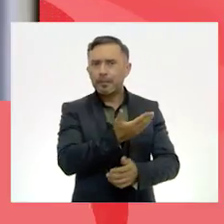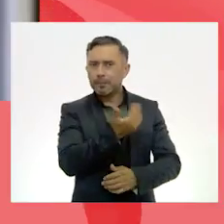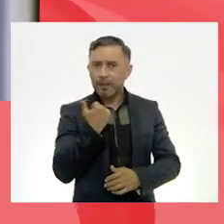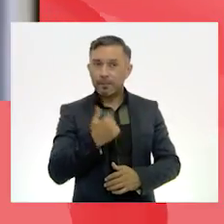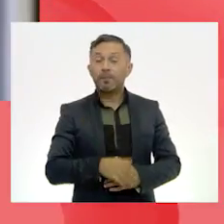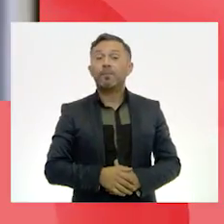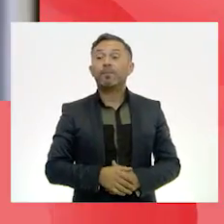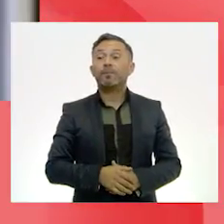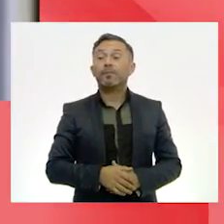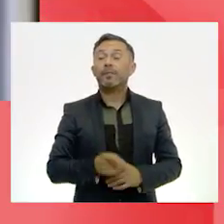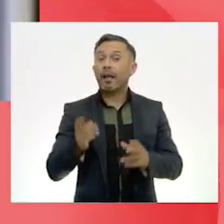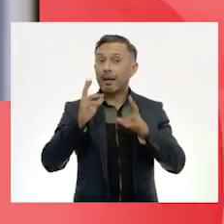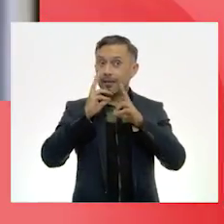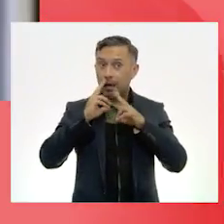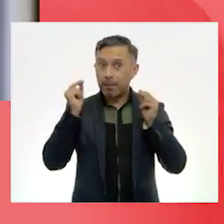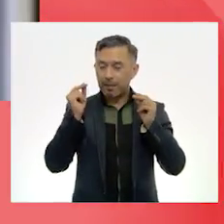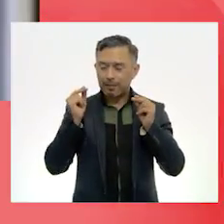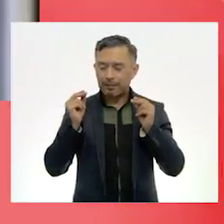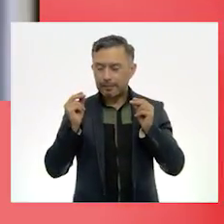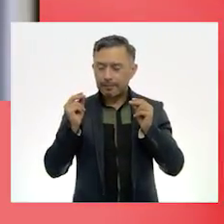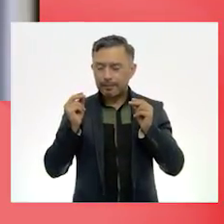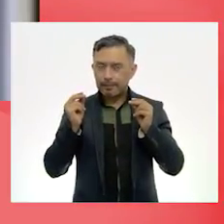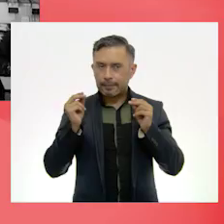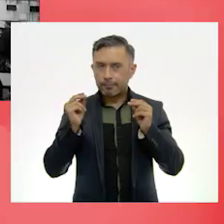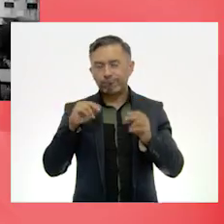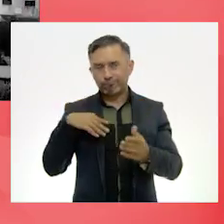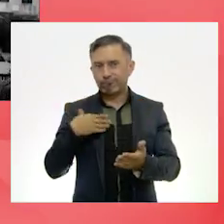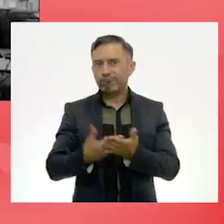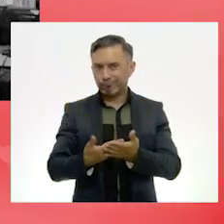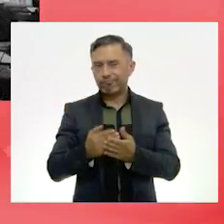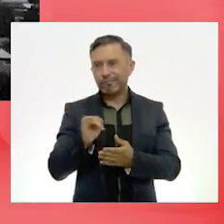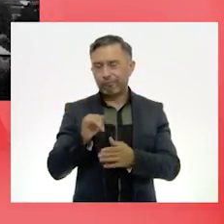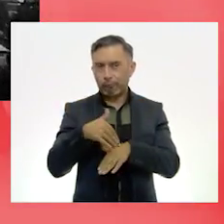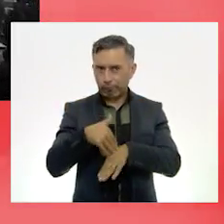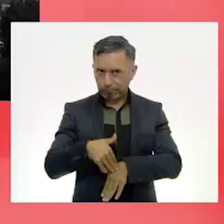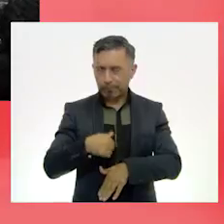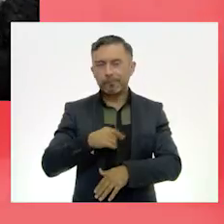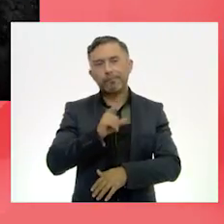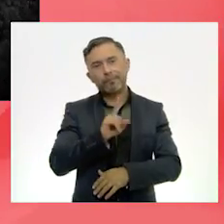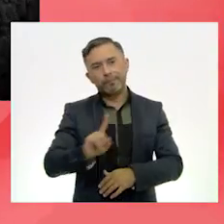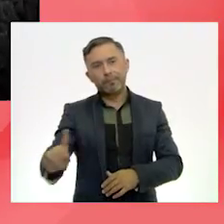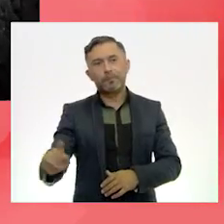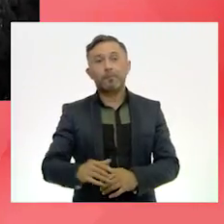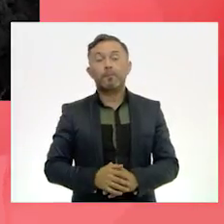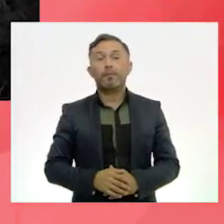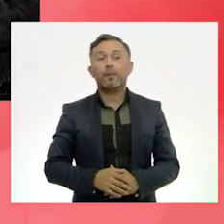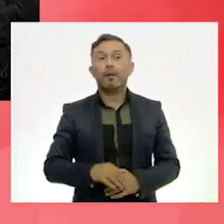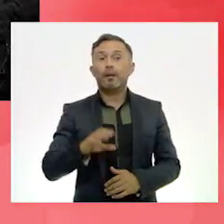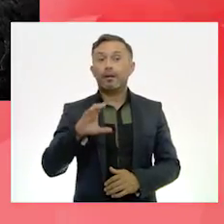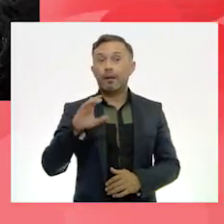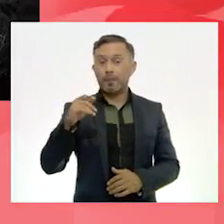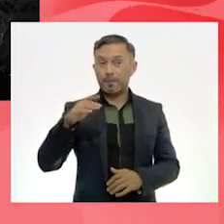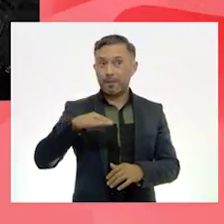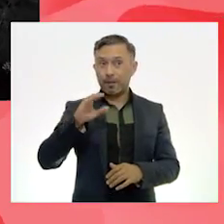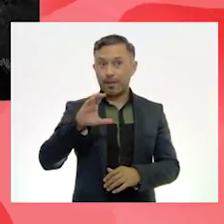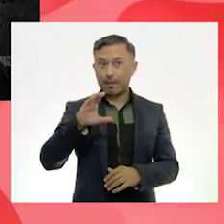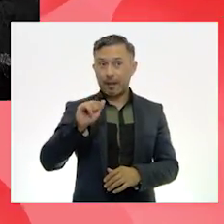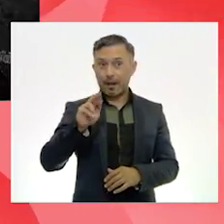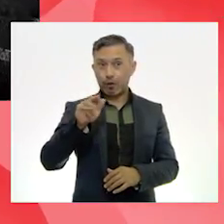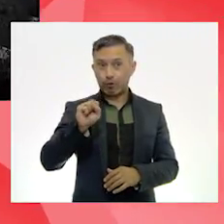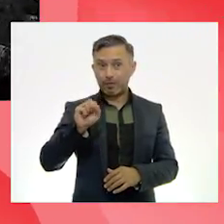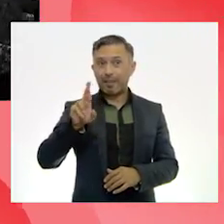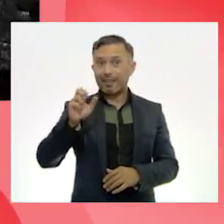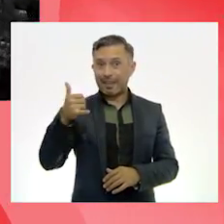Emiliano Zapata decide bajar de La Piedra Encimada. El mayor Carlos Reyes Avilés dio